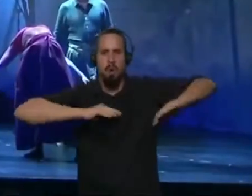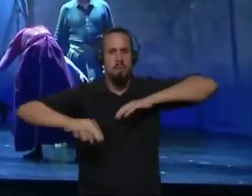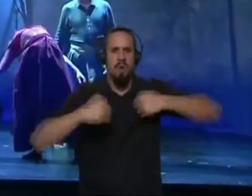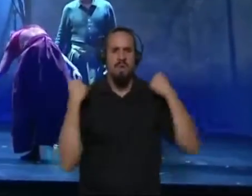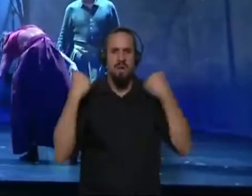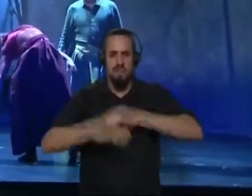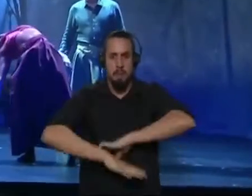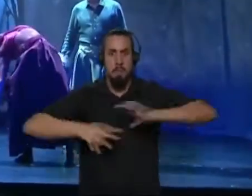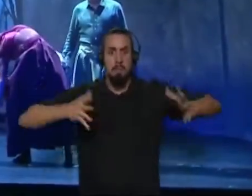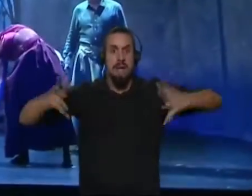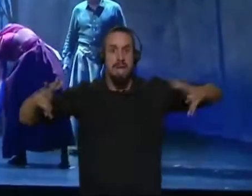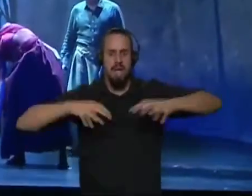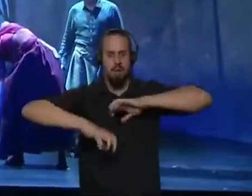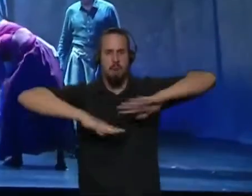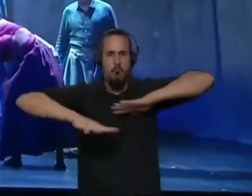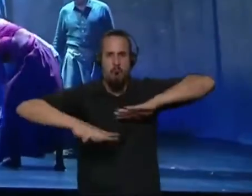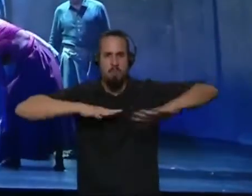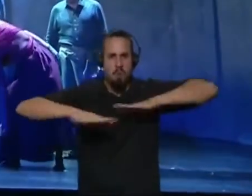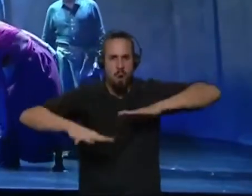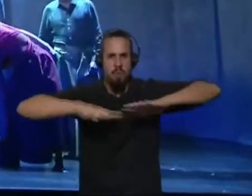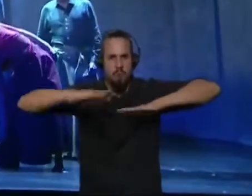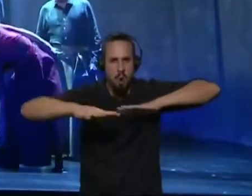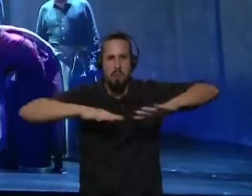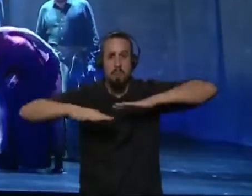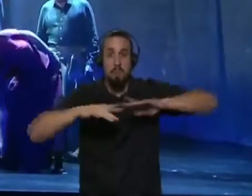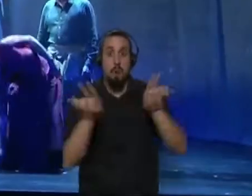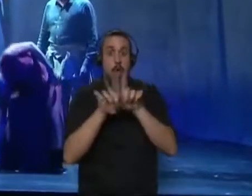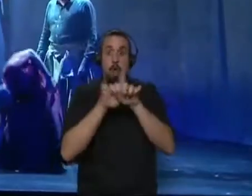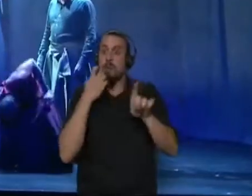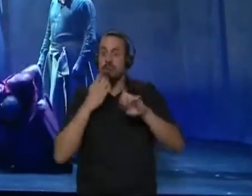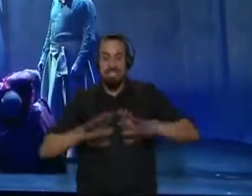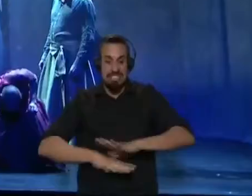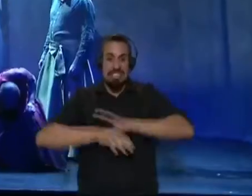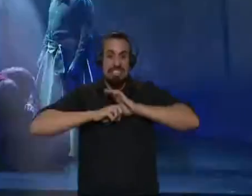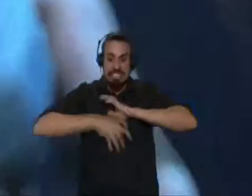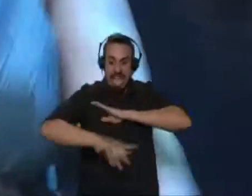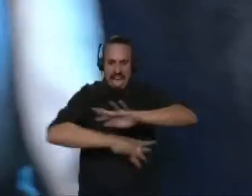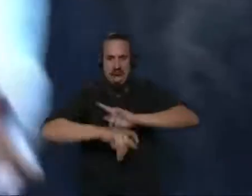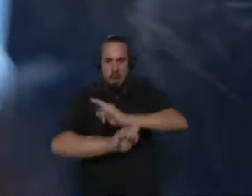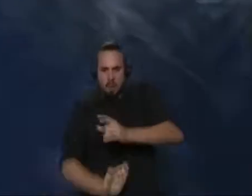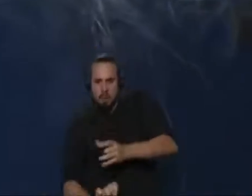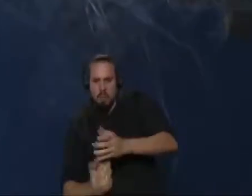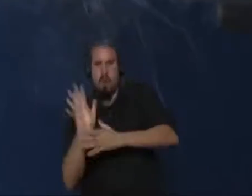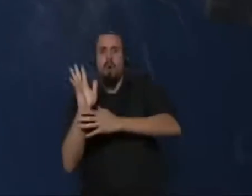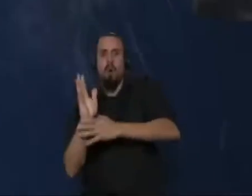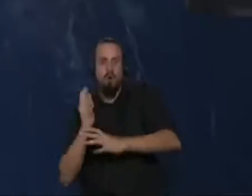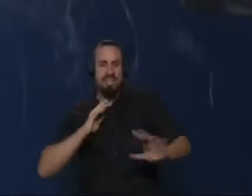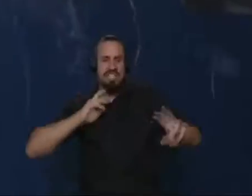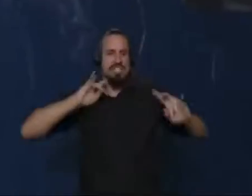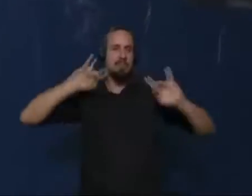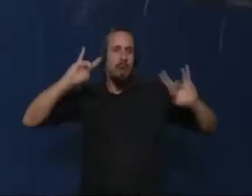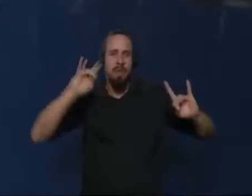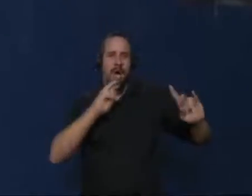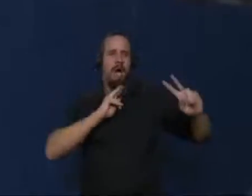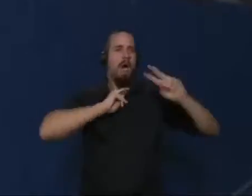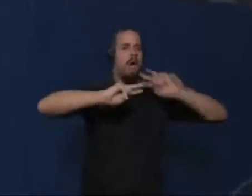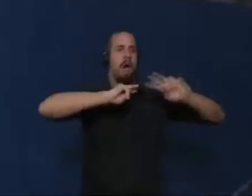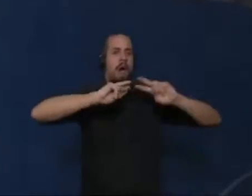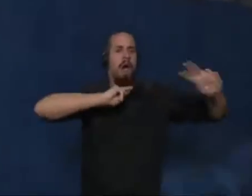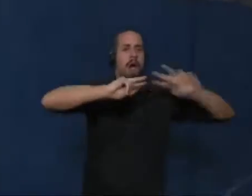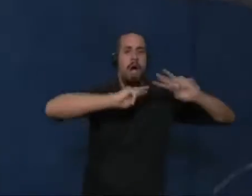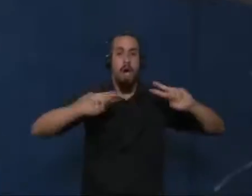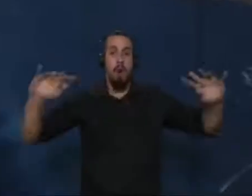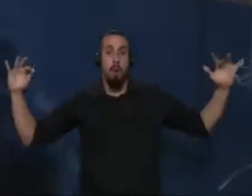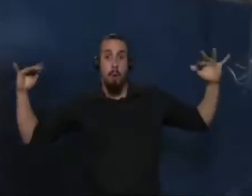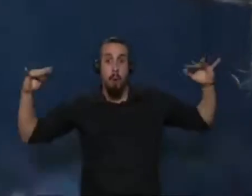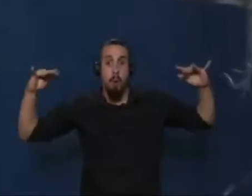más fuerza y más seguido, como si fuera a parir más tierra. Lo sentimos cuando aquel ruido ronco parecía acercarse cada